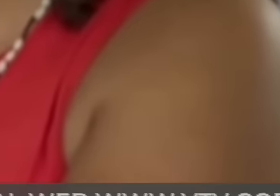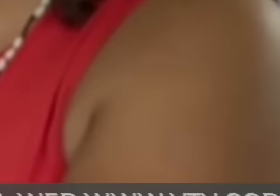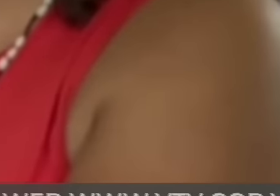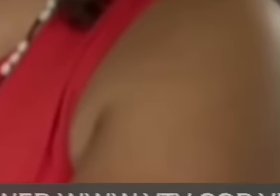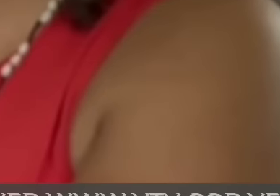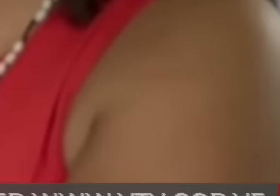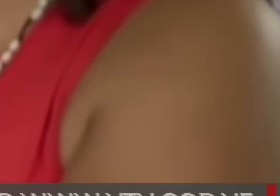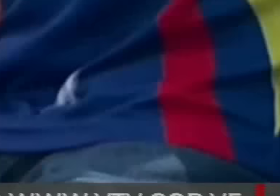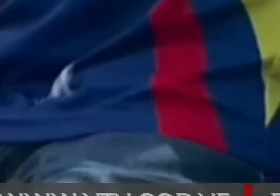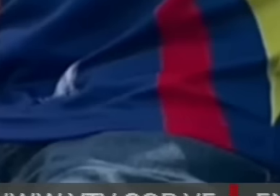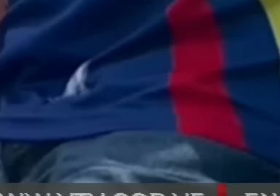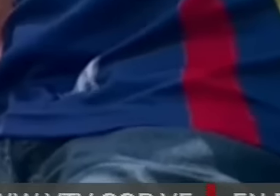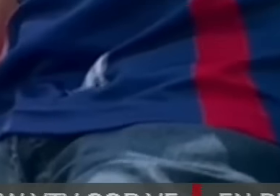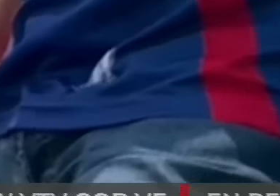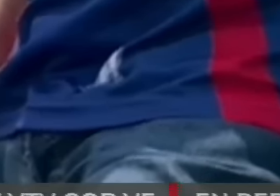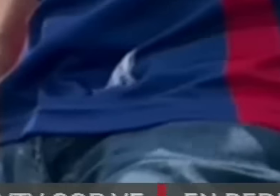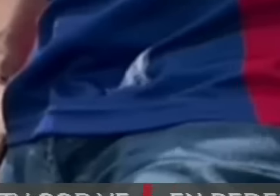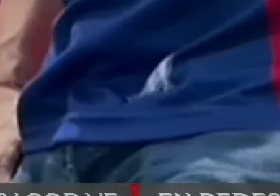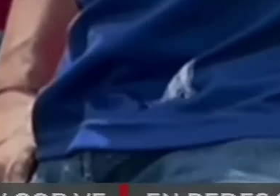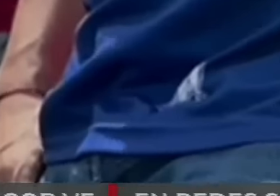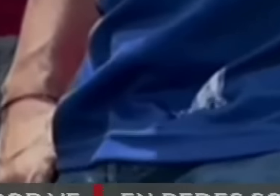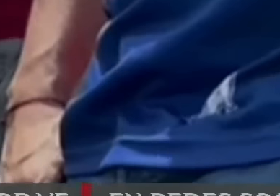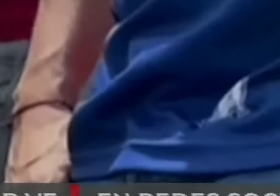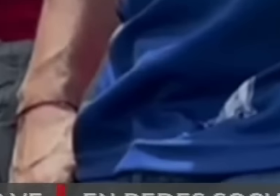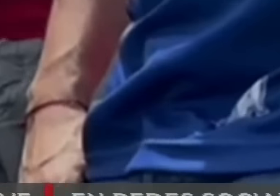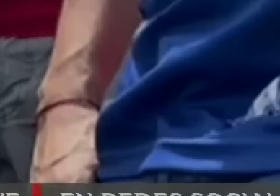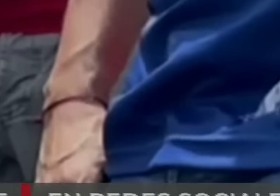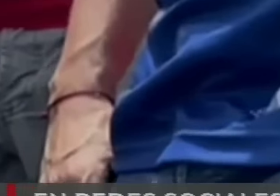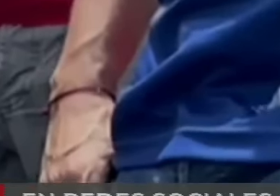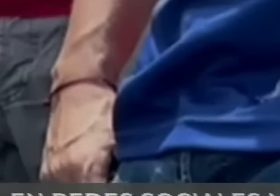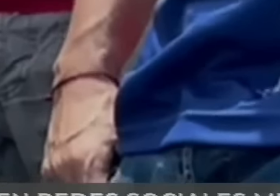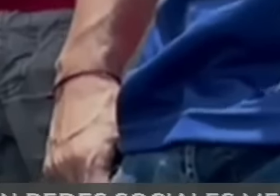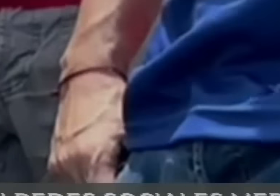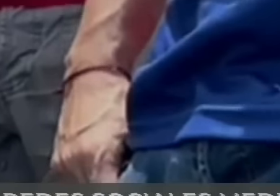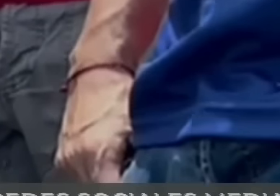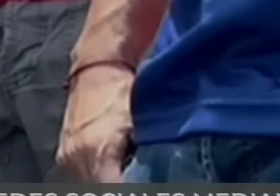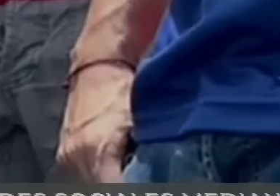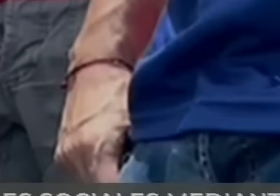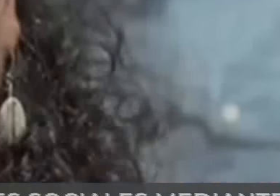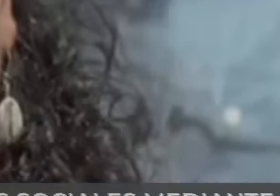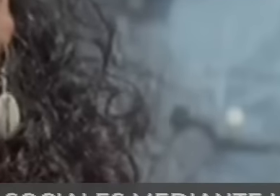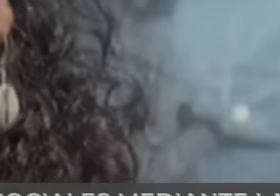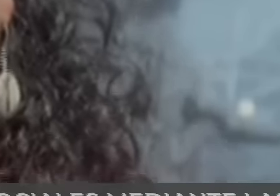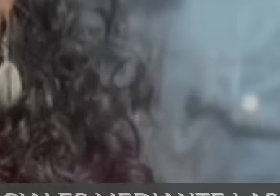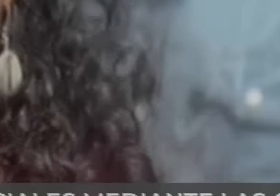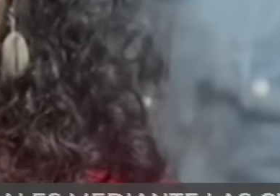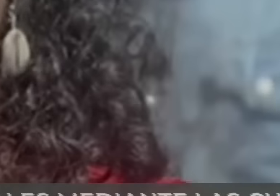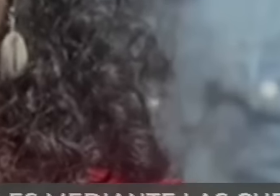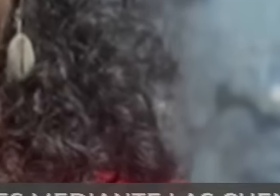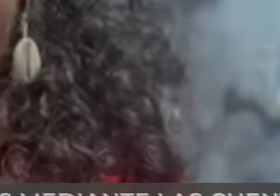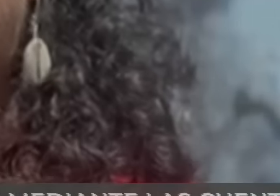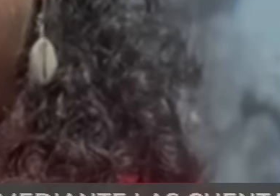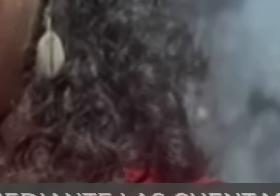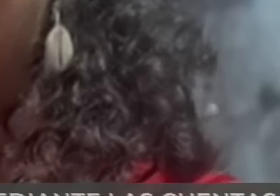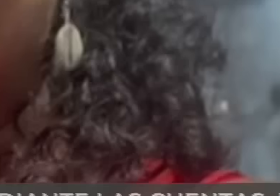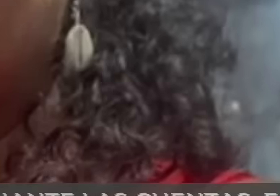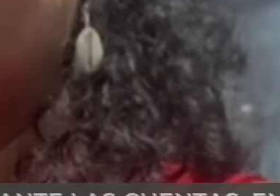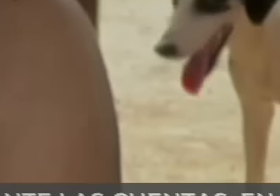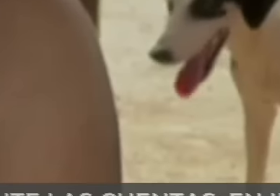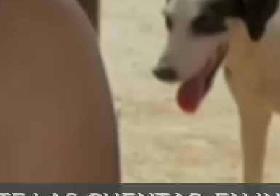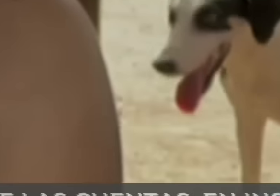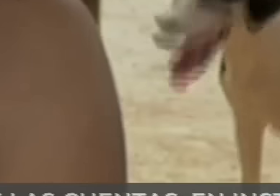movimiento Sin Tierra en Brasil, aquí con tierra, está aquí Simone, está Denir,